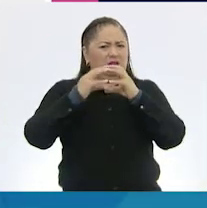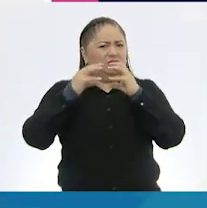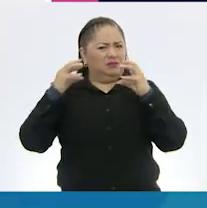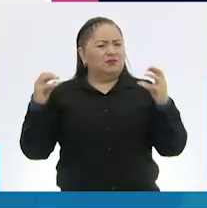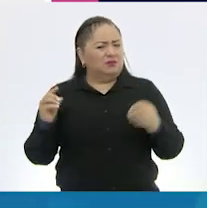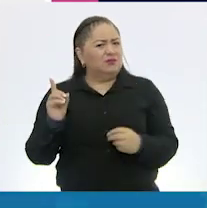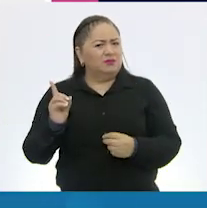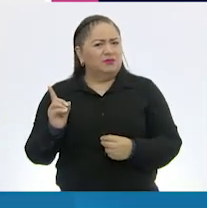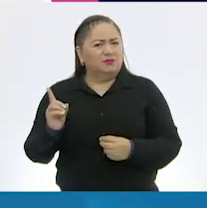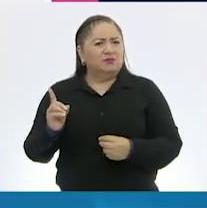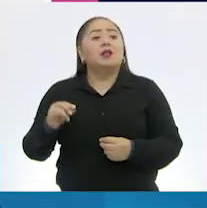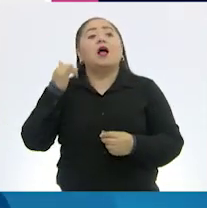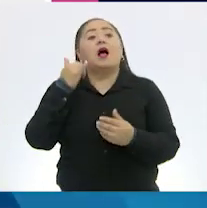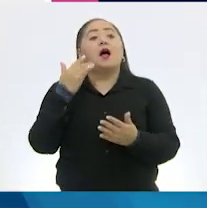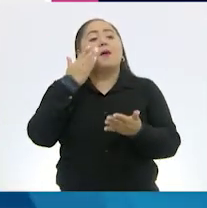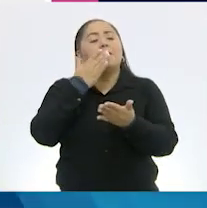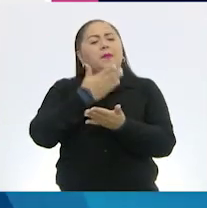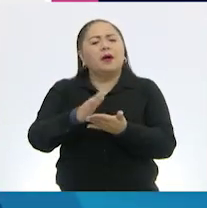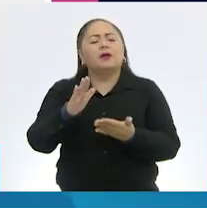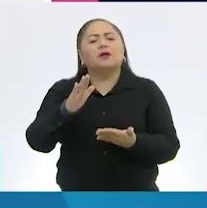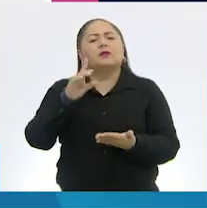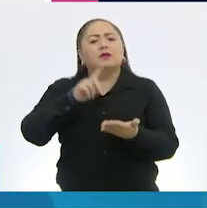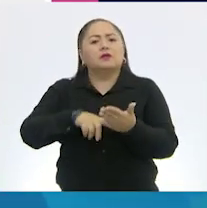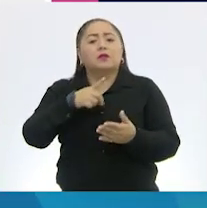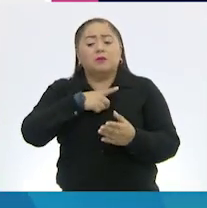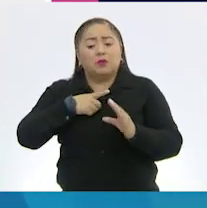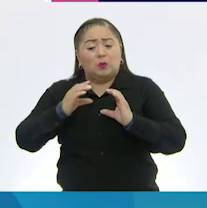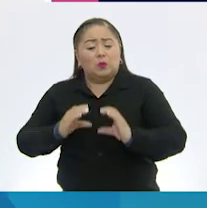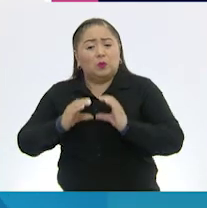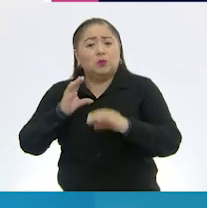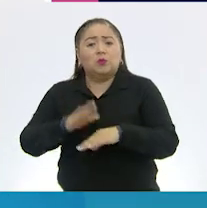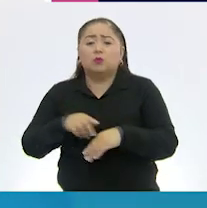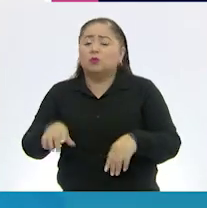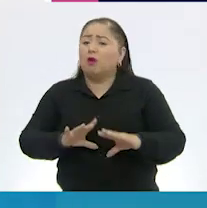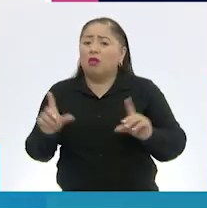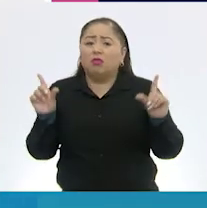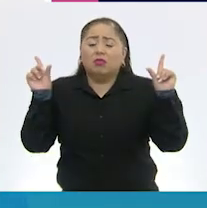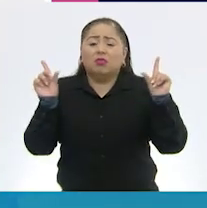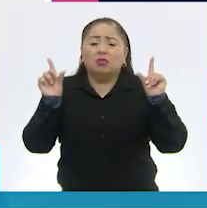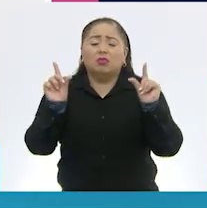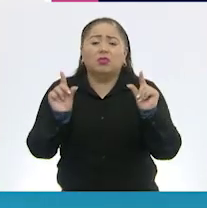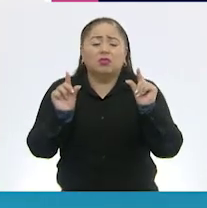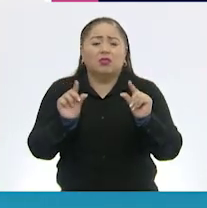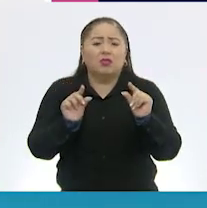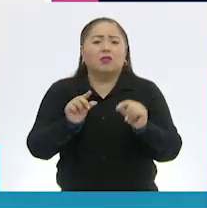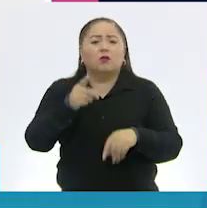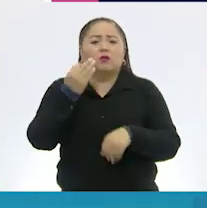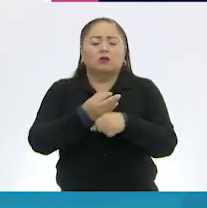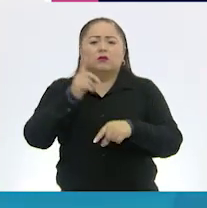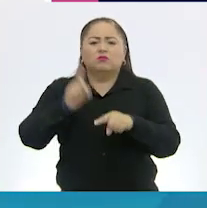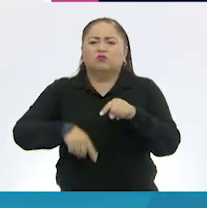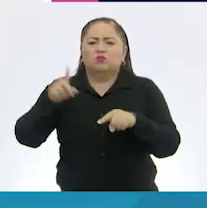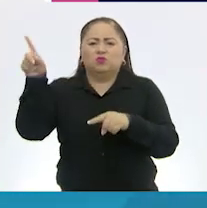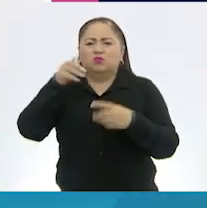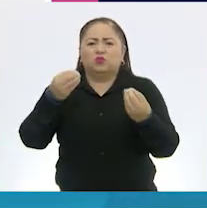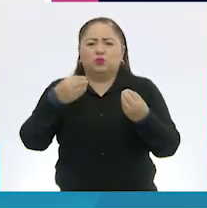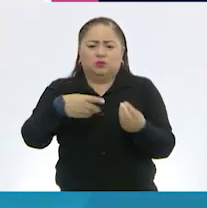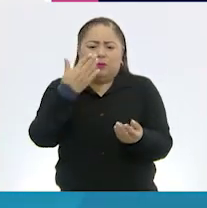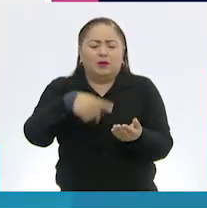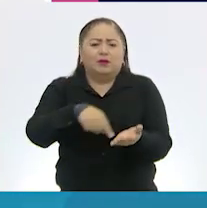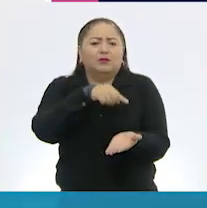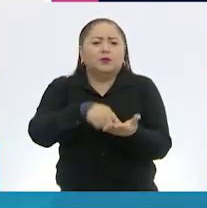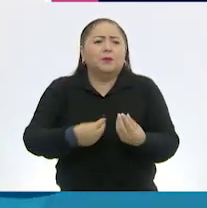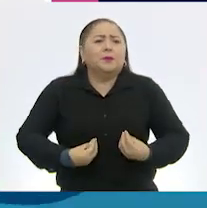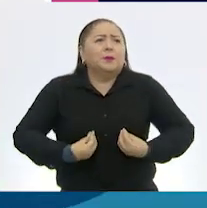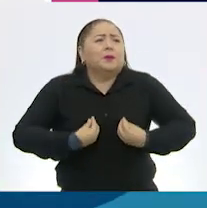respira. Además, me encontré que hay que cuidarlo porque se está extinguiendo. Le hemos quitado mucho de su espacio donde él